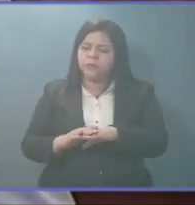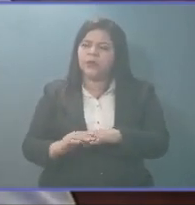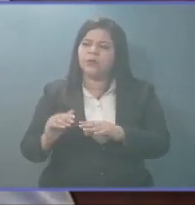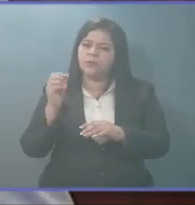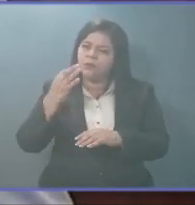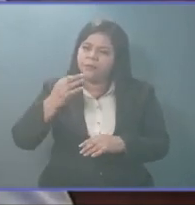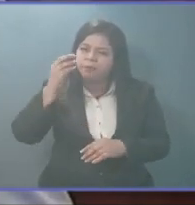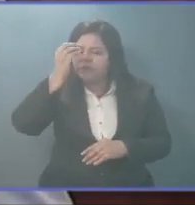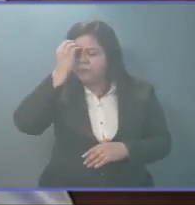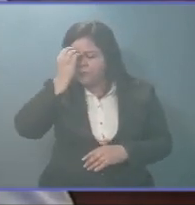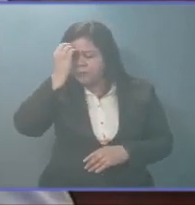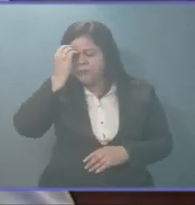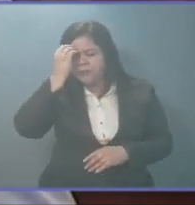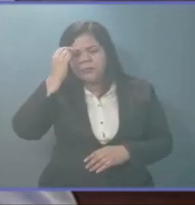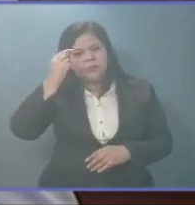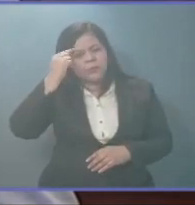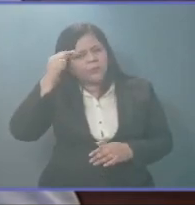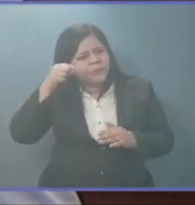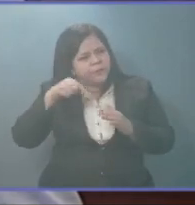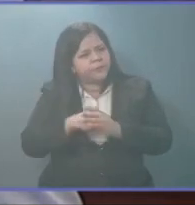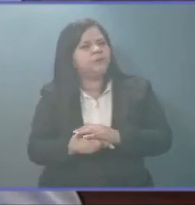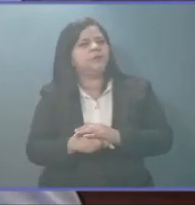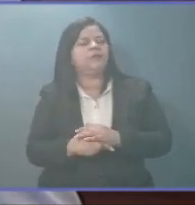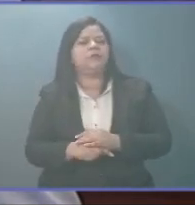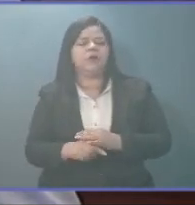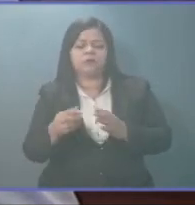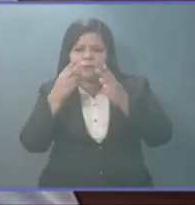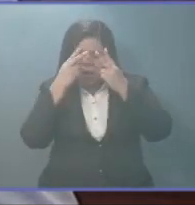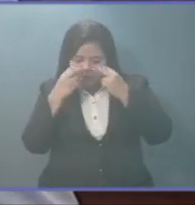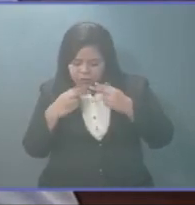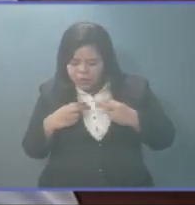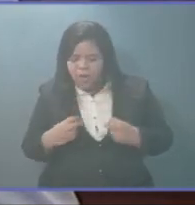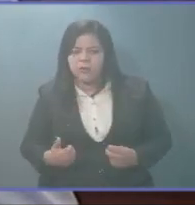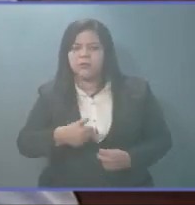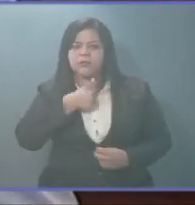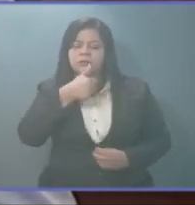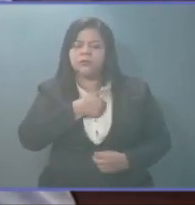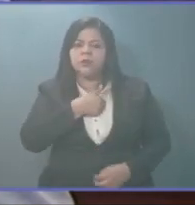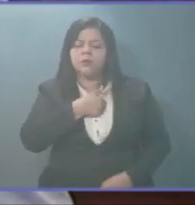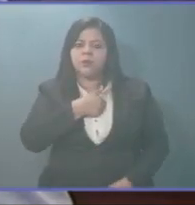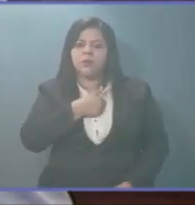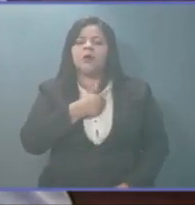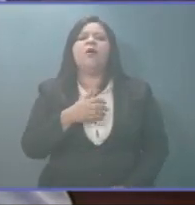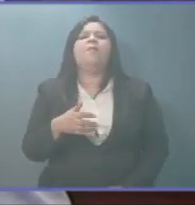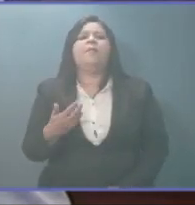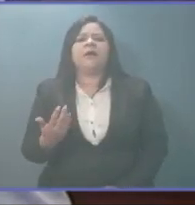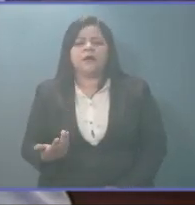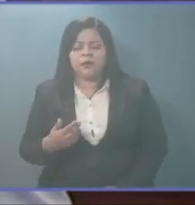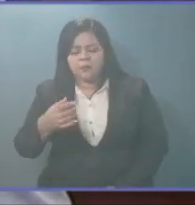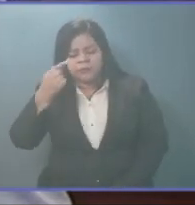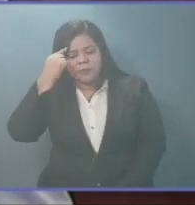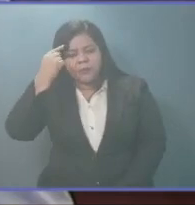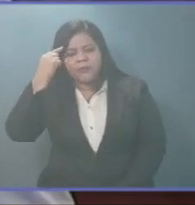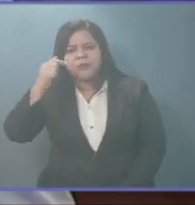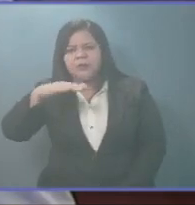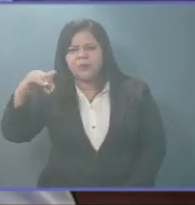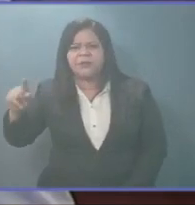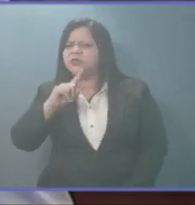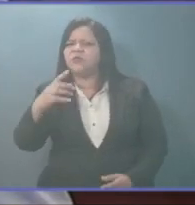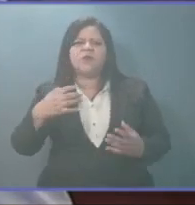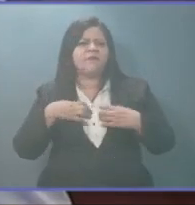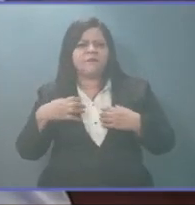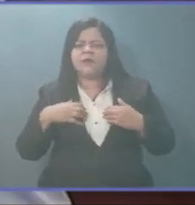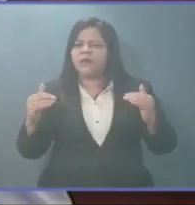una reflexión profunda, a una revisión de sus acciones, en una revisión para este país. Dejen de vivir como